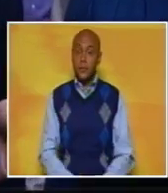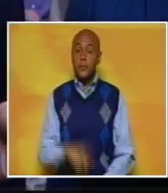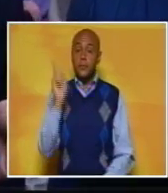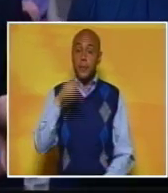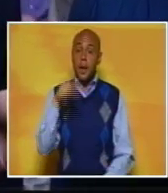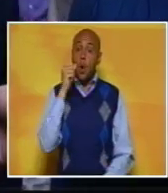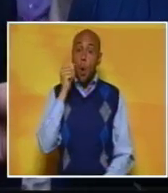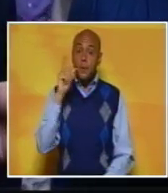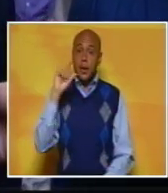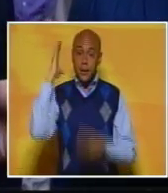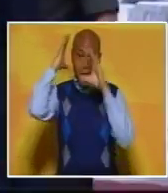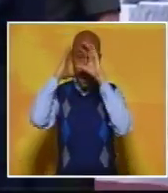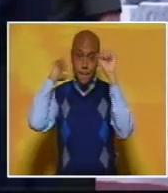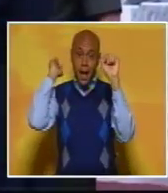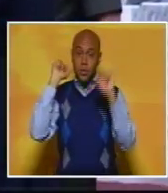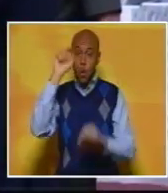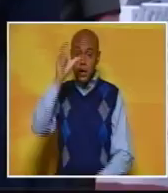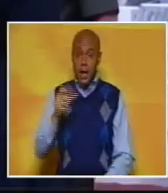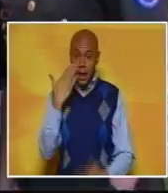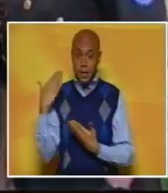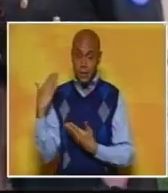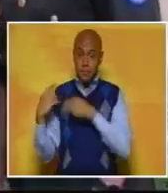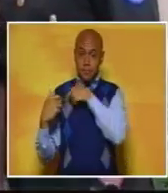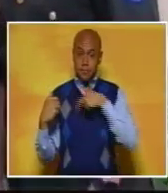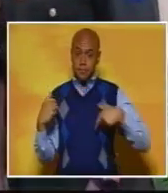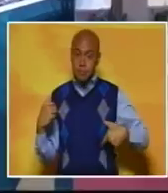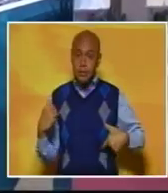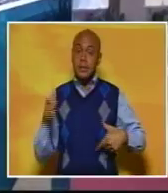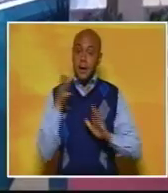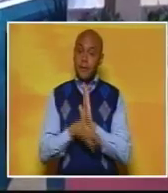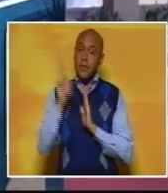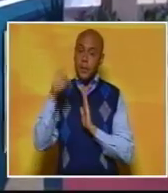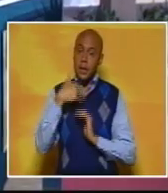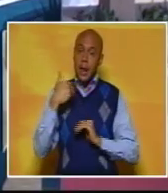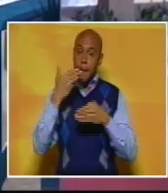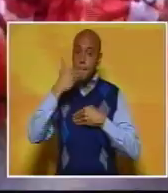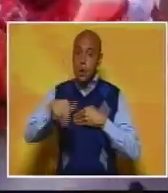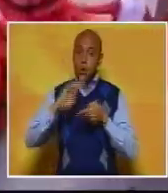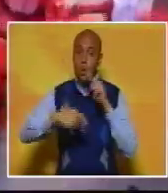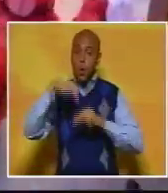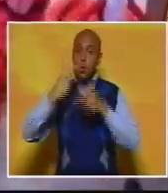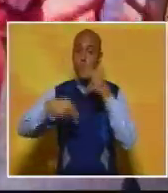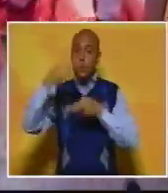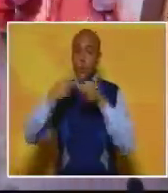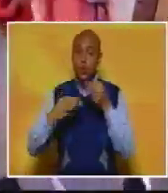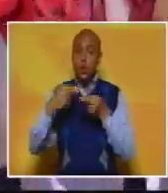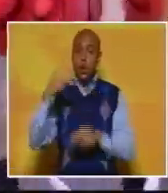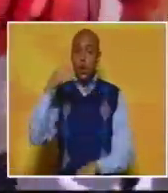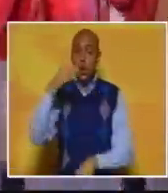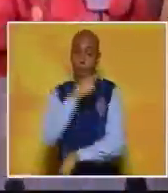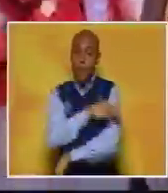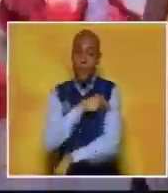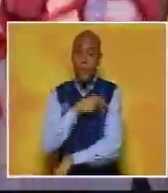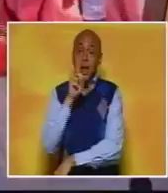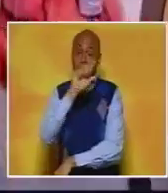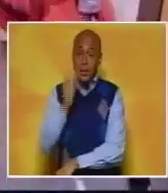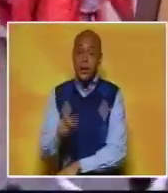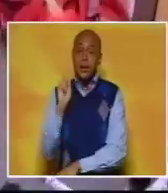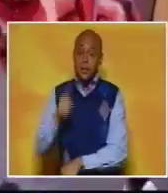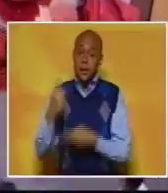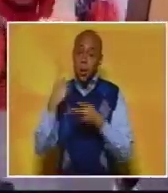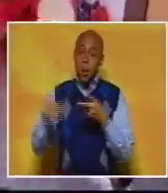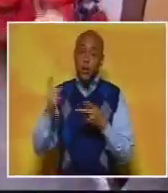el embajador italiano Plácido Vigo expresó que se tiene previsto la construcción de un hospital italiano en el país y la próxima apertura del